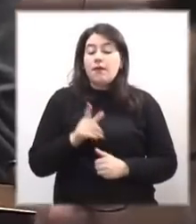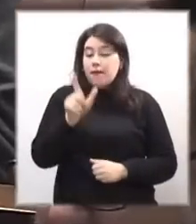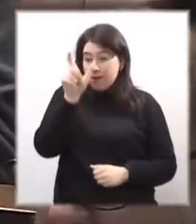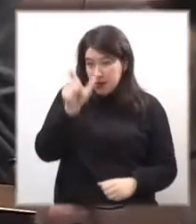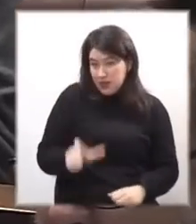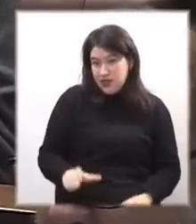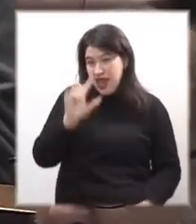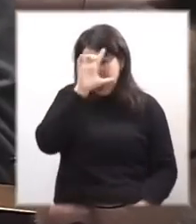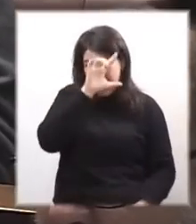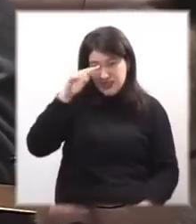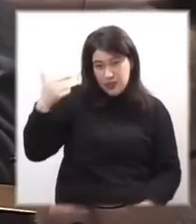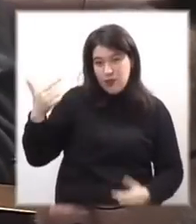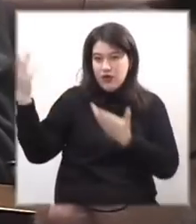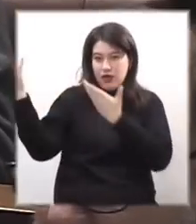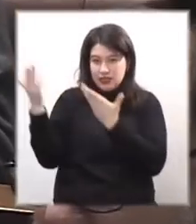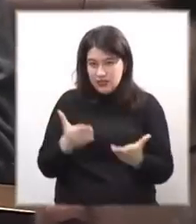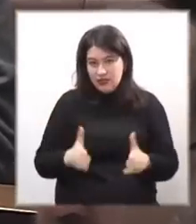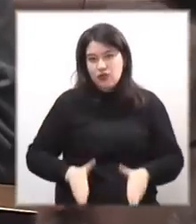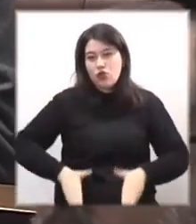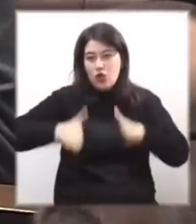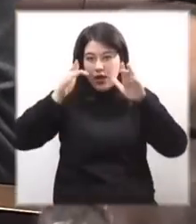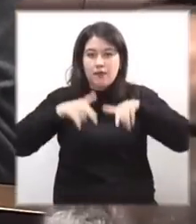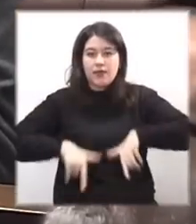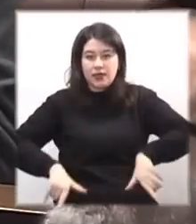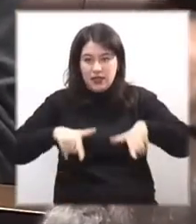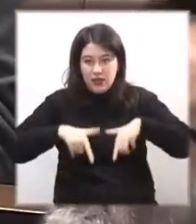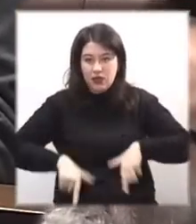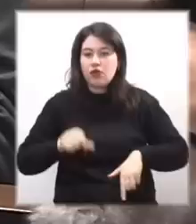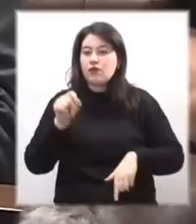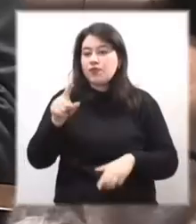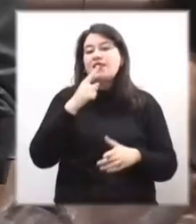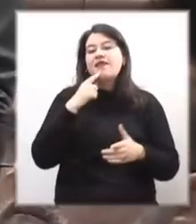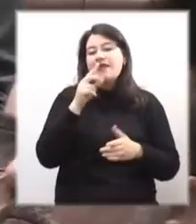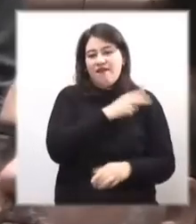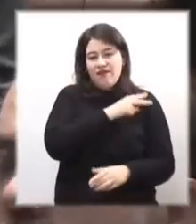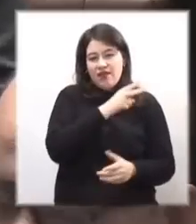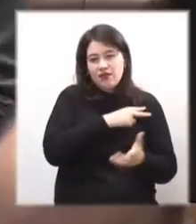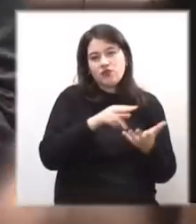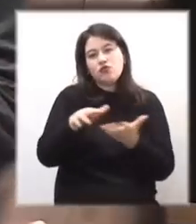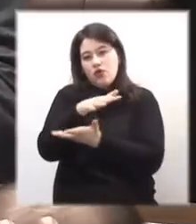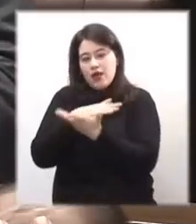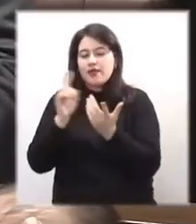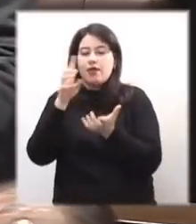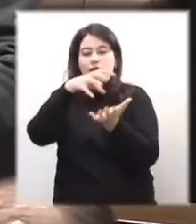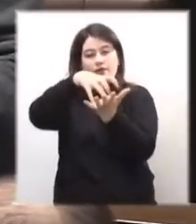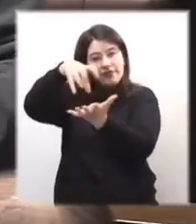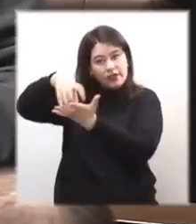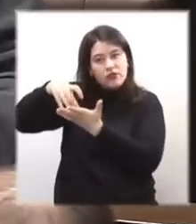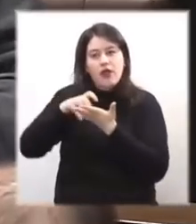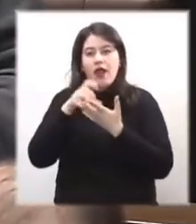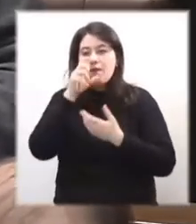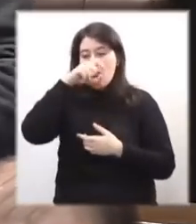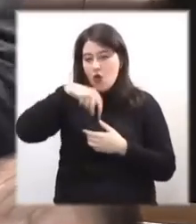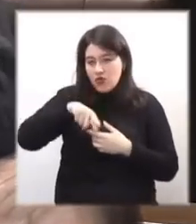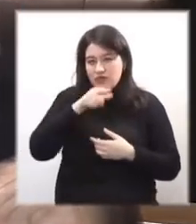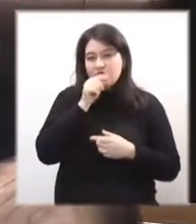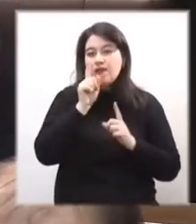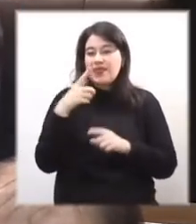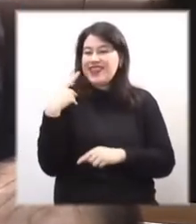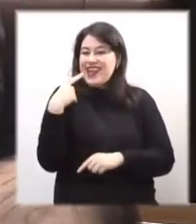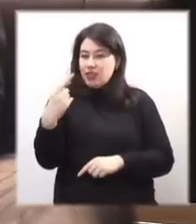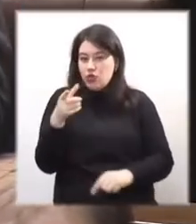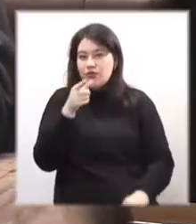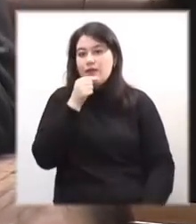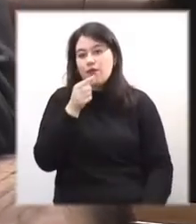cuando el presidente de la República recibe en la Torre al ministro del Interior, a los jefes de las zonas operacionales y a las seccionales de Montevideo, además del director de la Policía